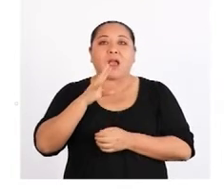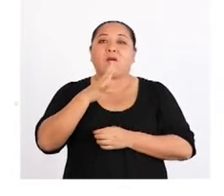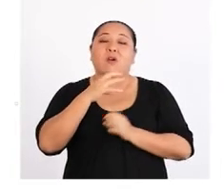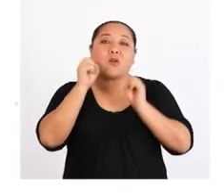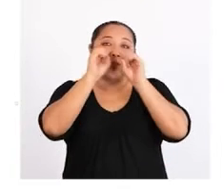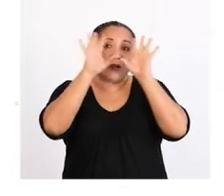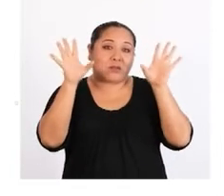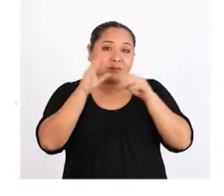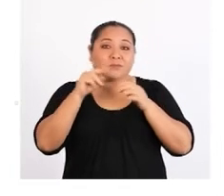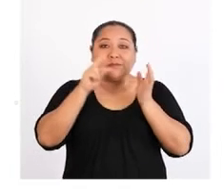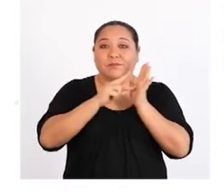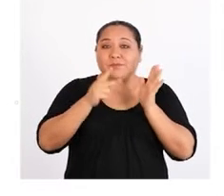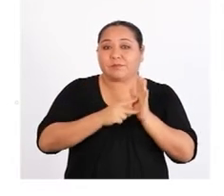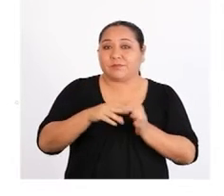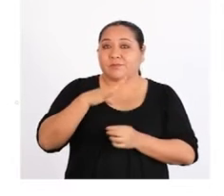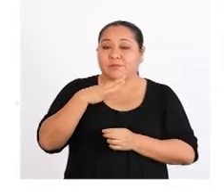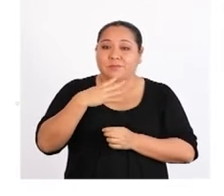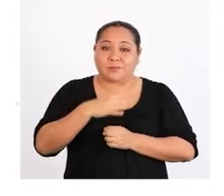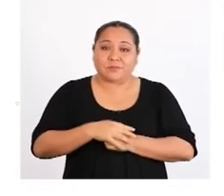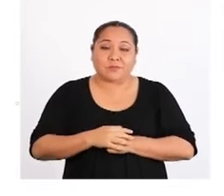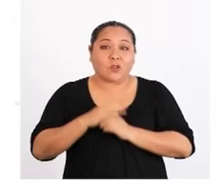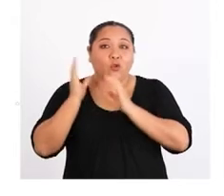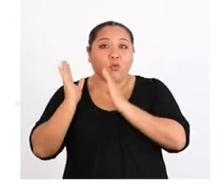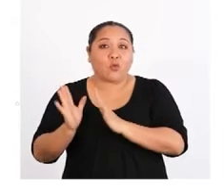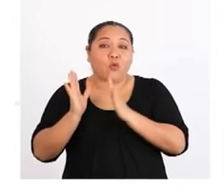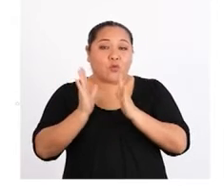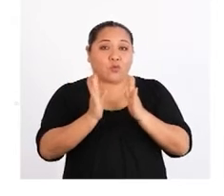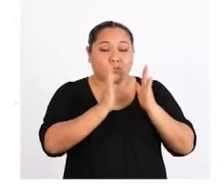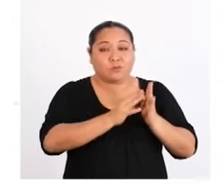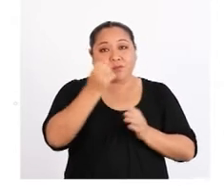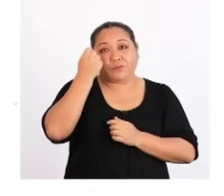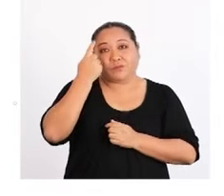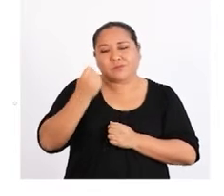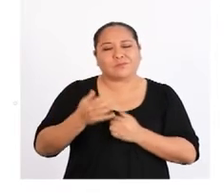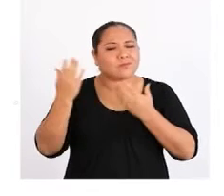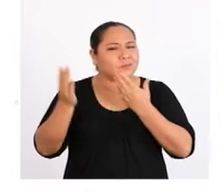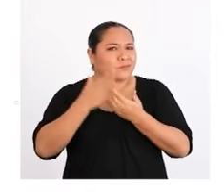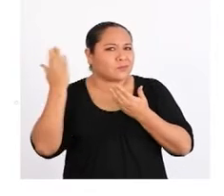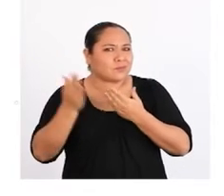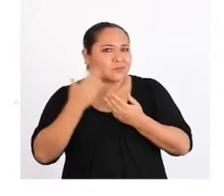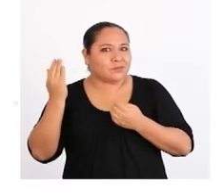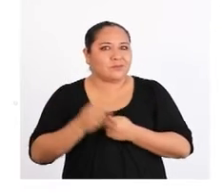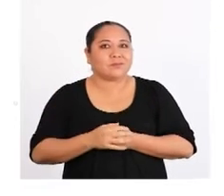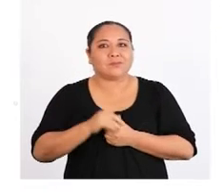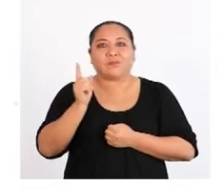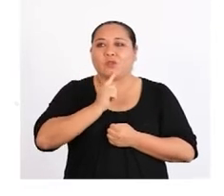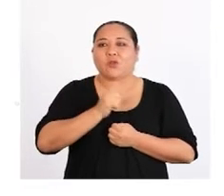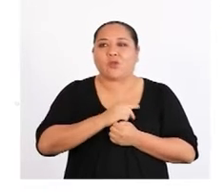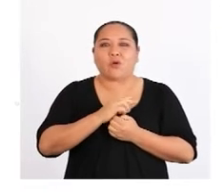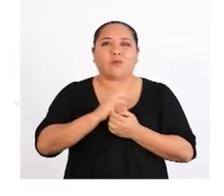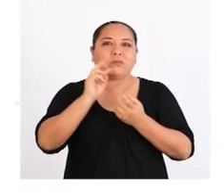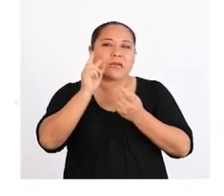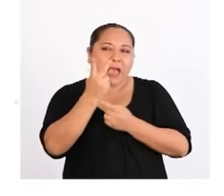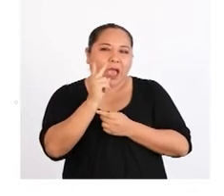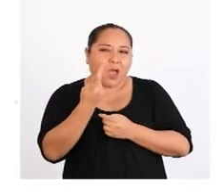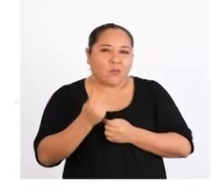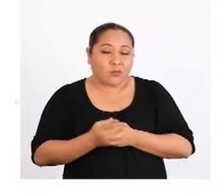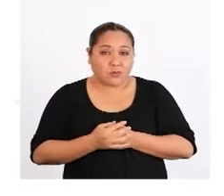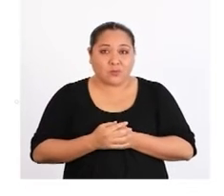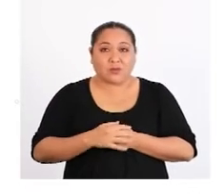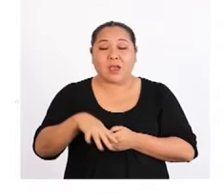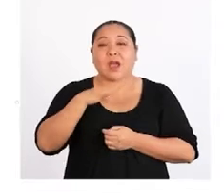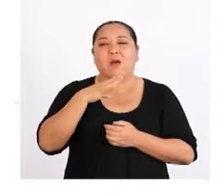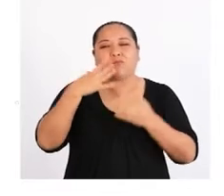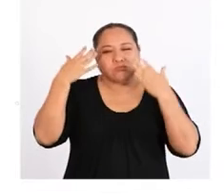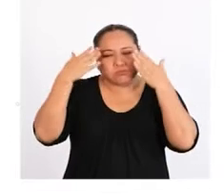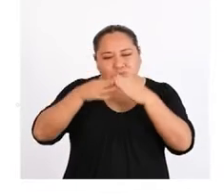claridad quiere decir hablar con orden, que se entienda fácilmente y sin ambigüedades.